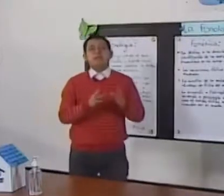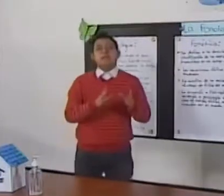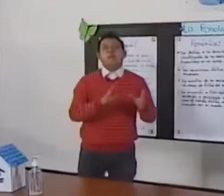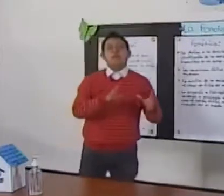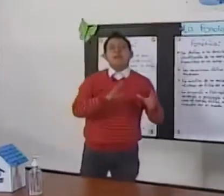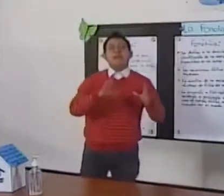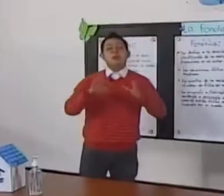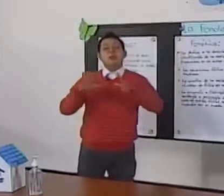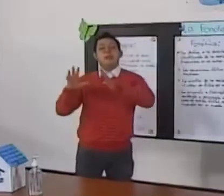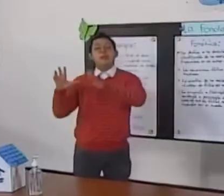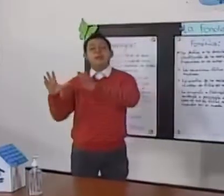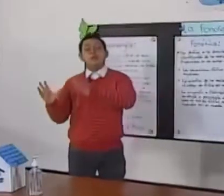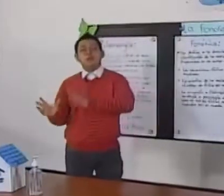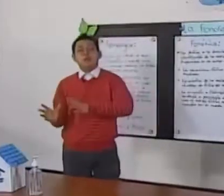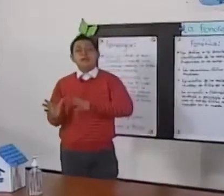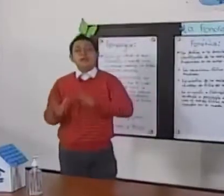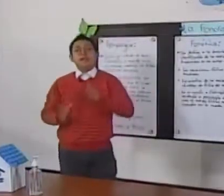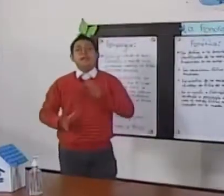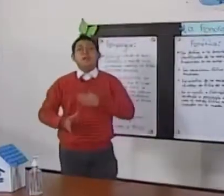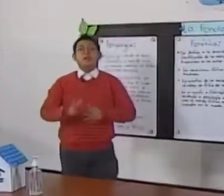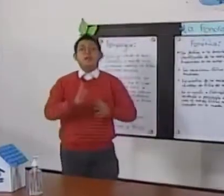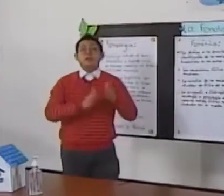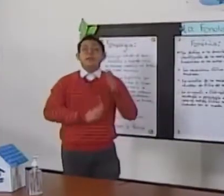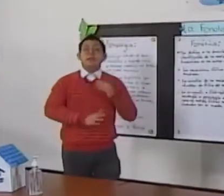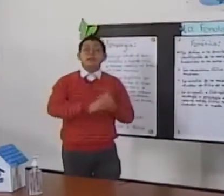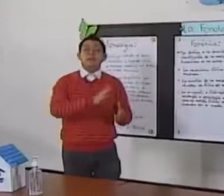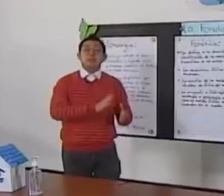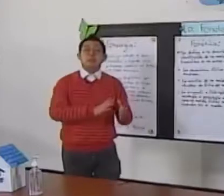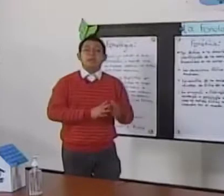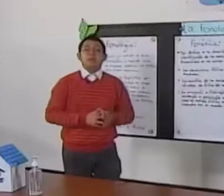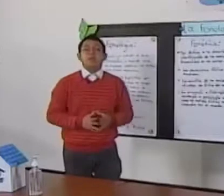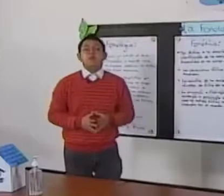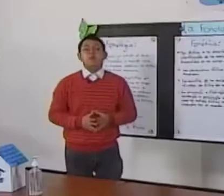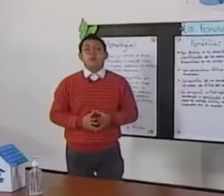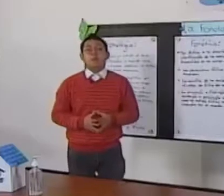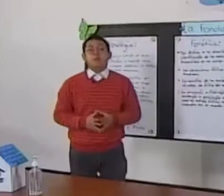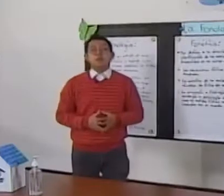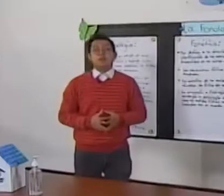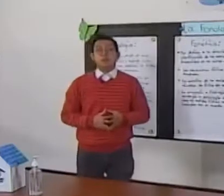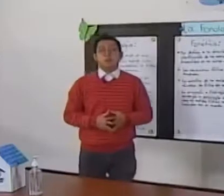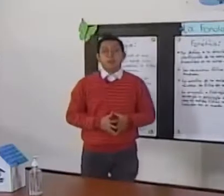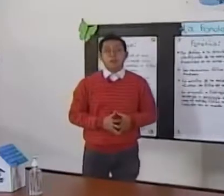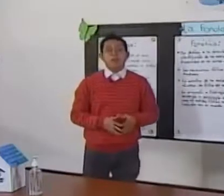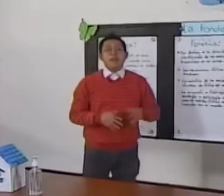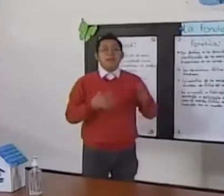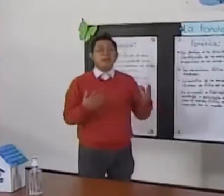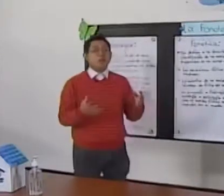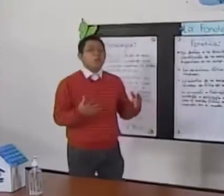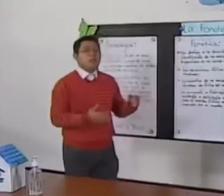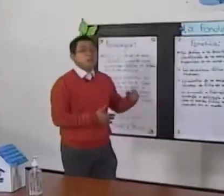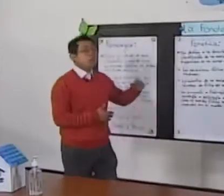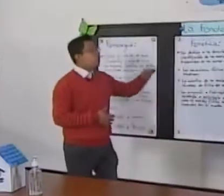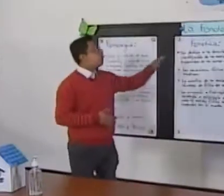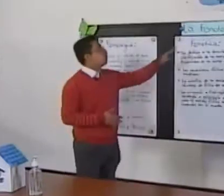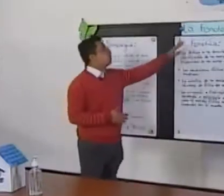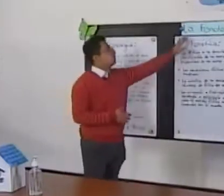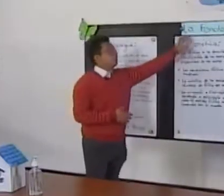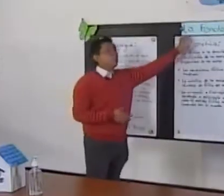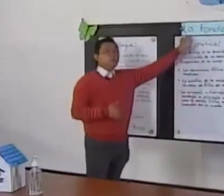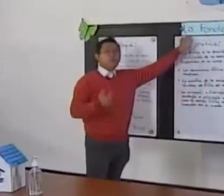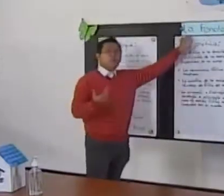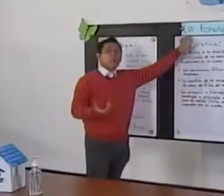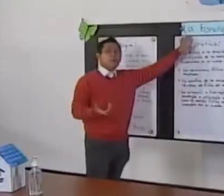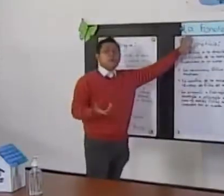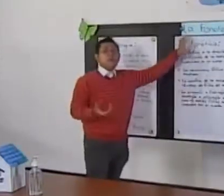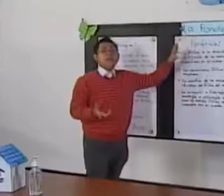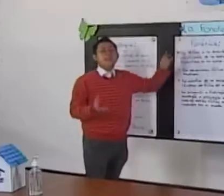a realizar una retroalimentación de los temas anteriores que nosotros hemos estado viendo. En todo caso, cuando nosotros